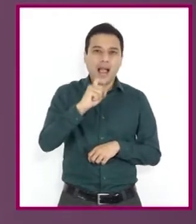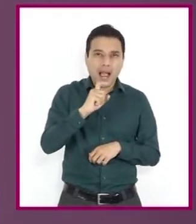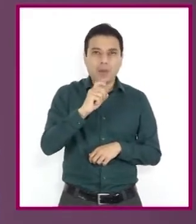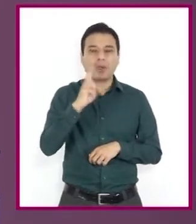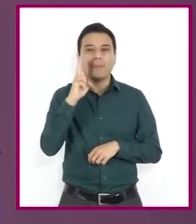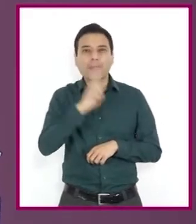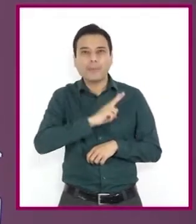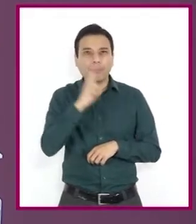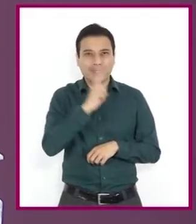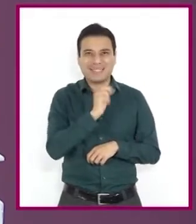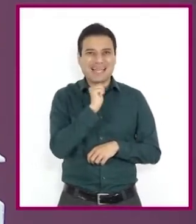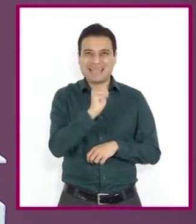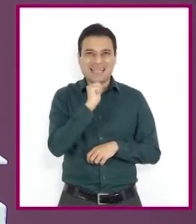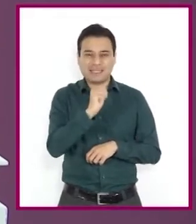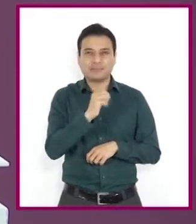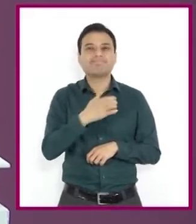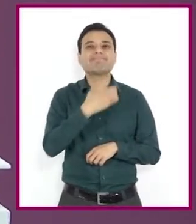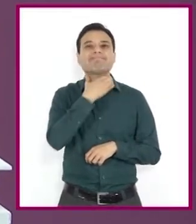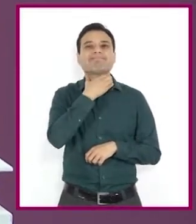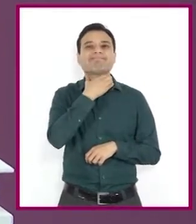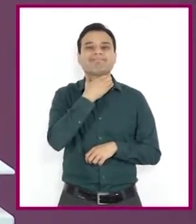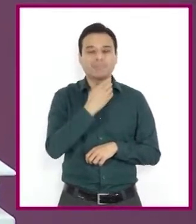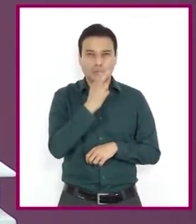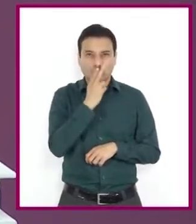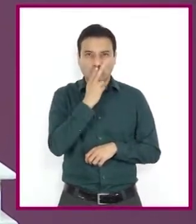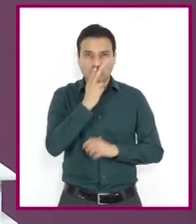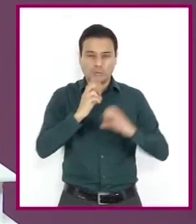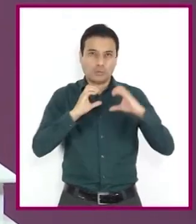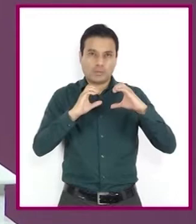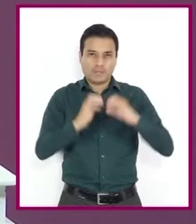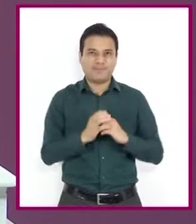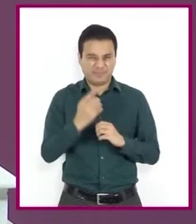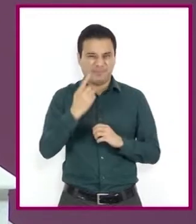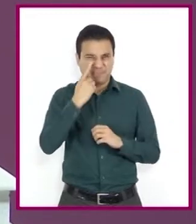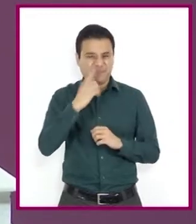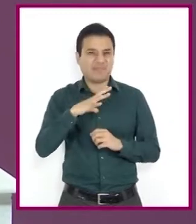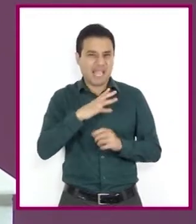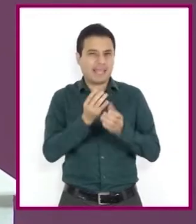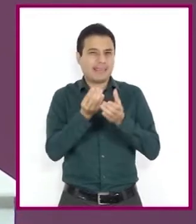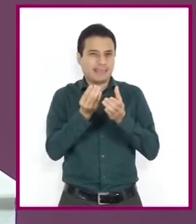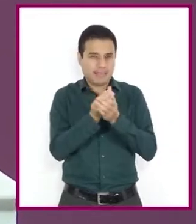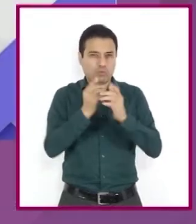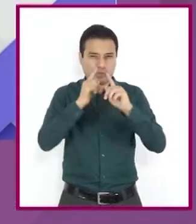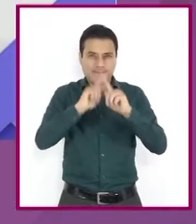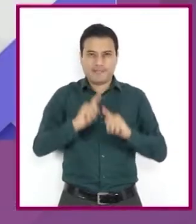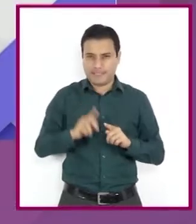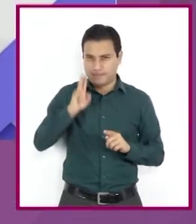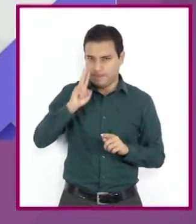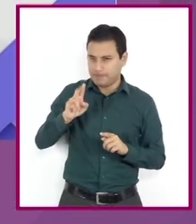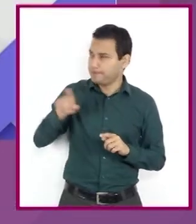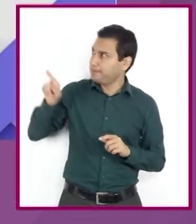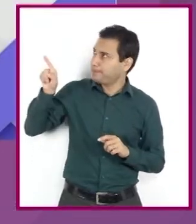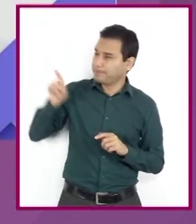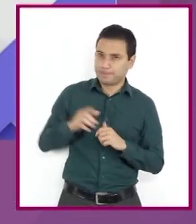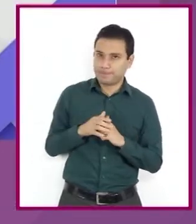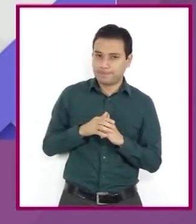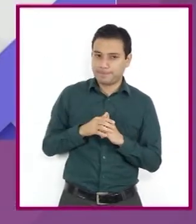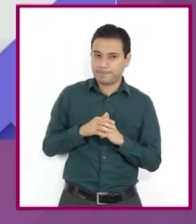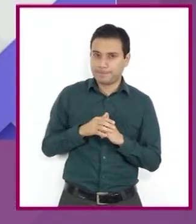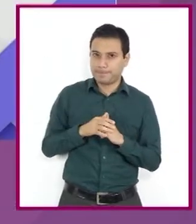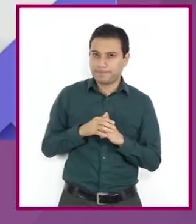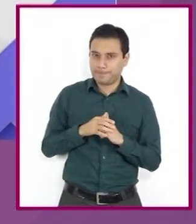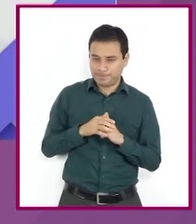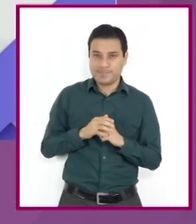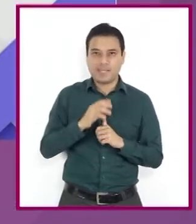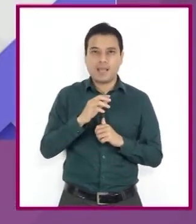oxígeno. Observen los diferentes tipos de empaque que aparecen en pantalla. Empaques al